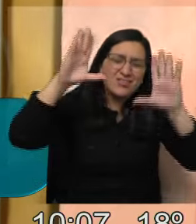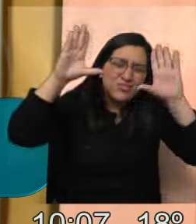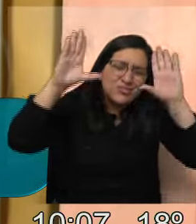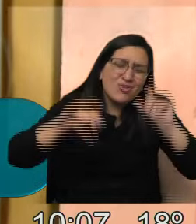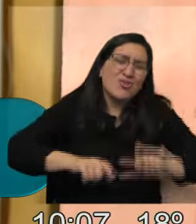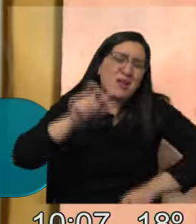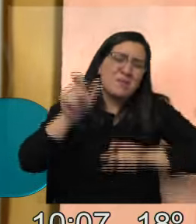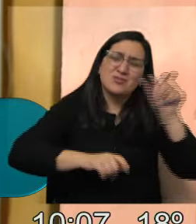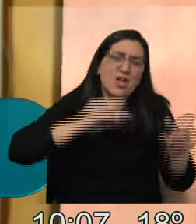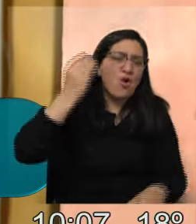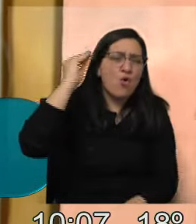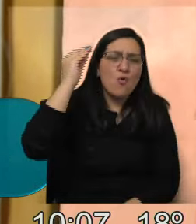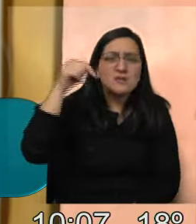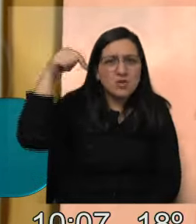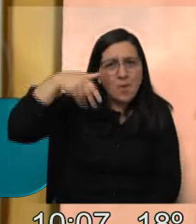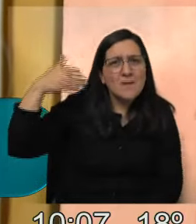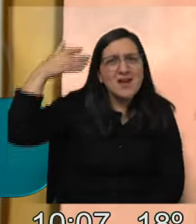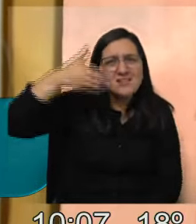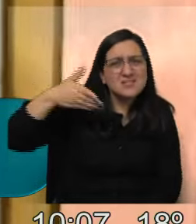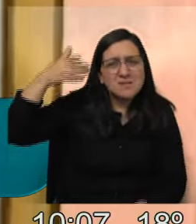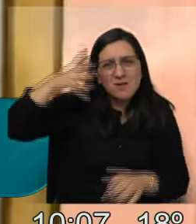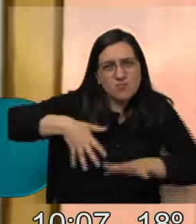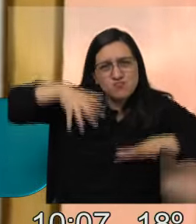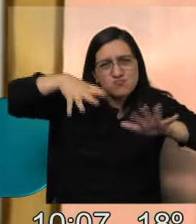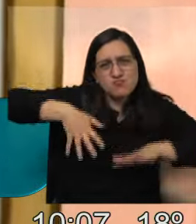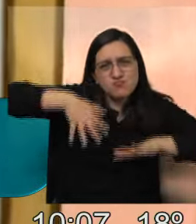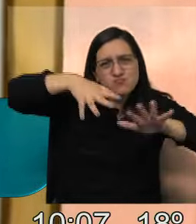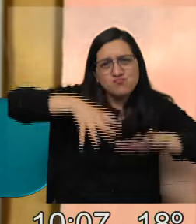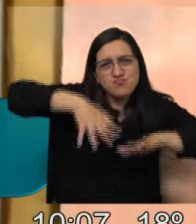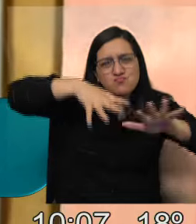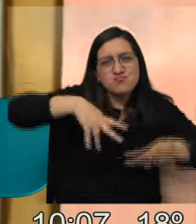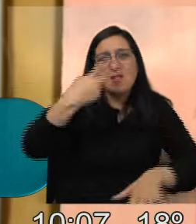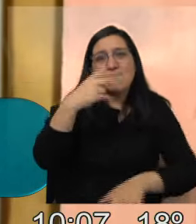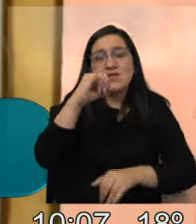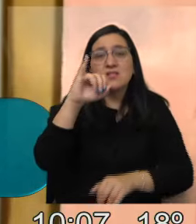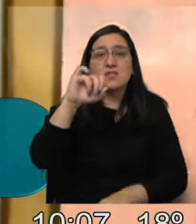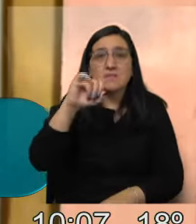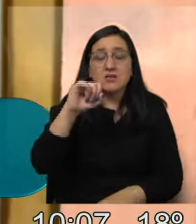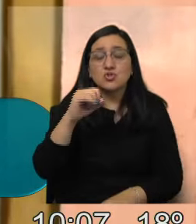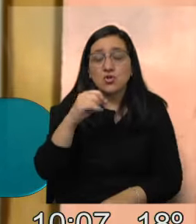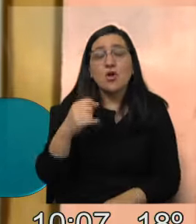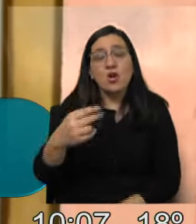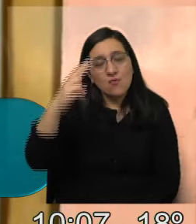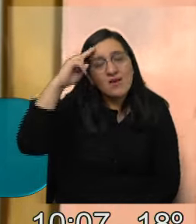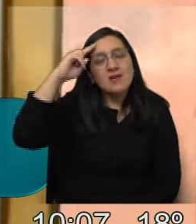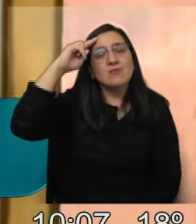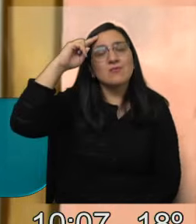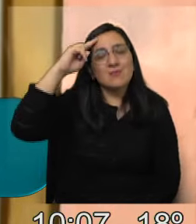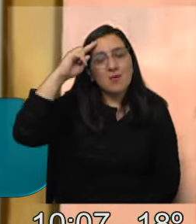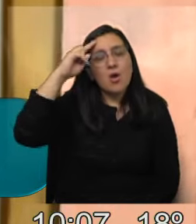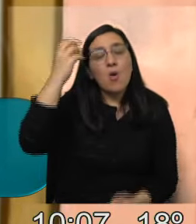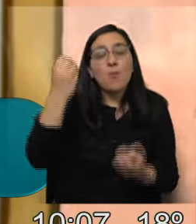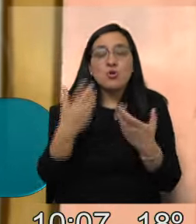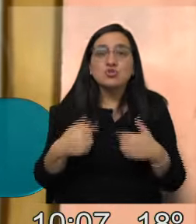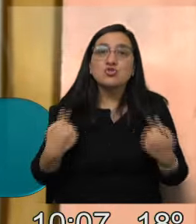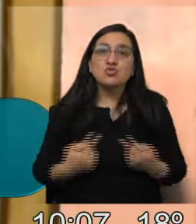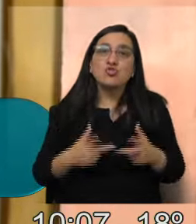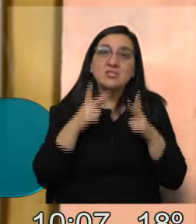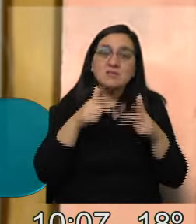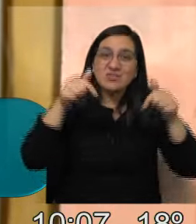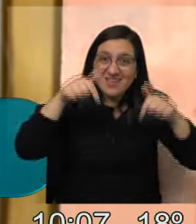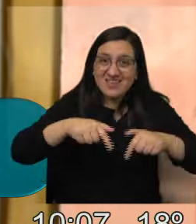aquellos jóvenes que hoy participan en la marcha del 20 de mayo, lo llevarán. Por eso nosotros decimos,